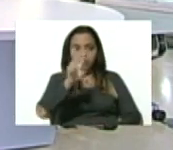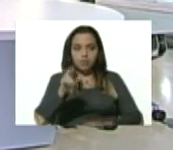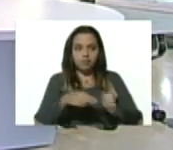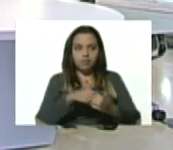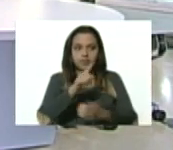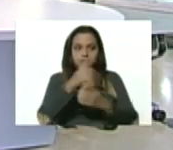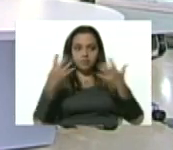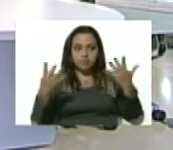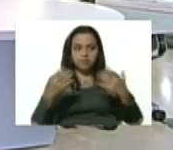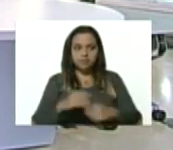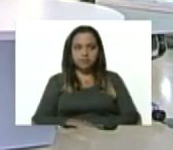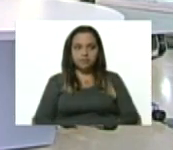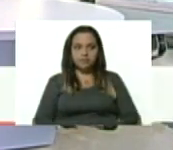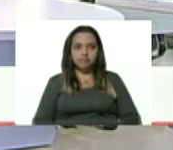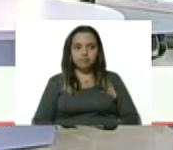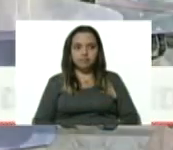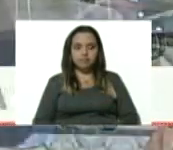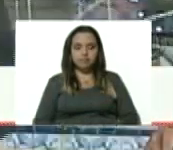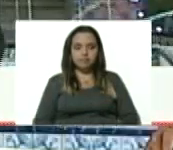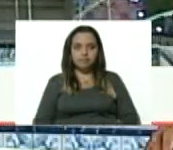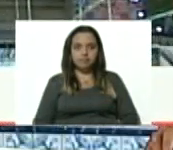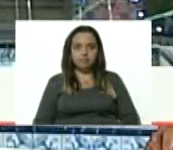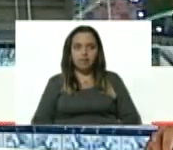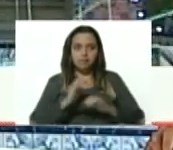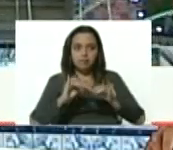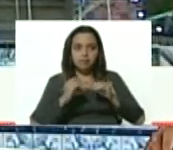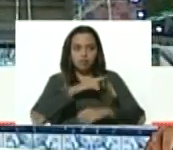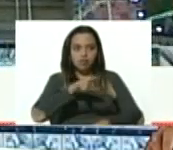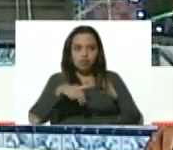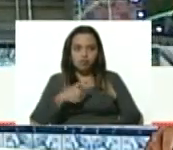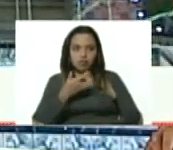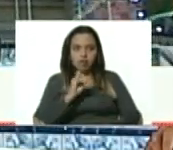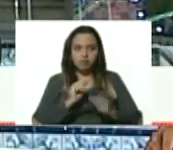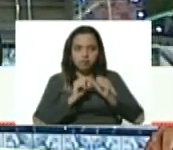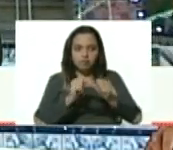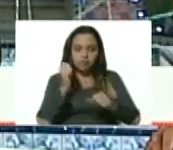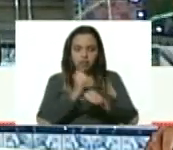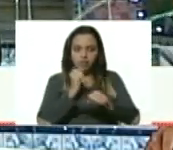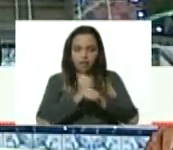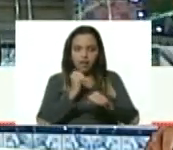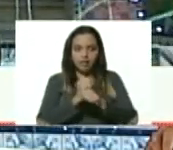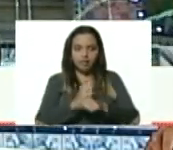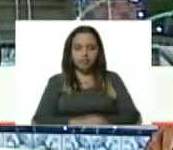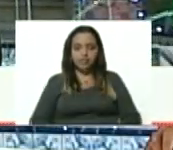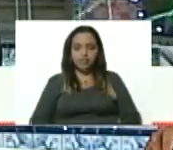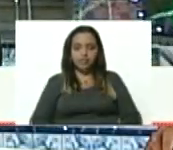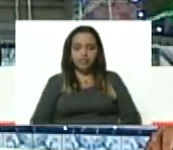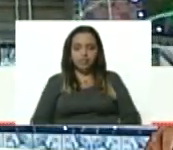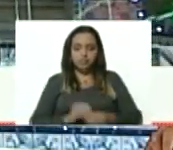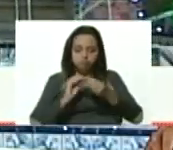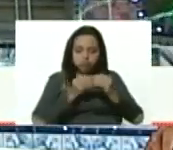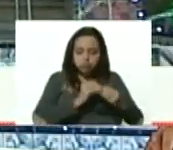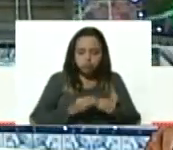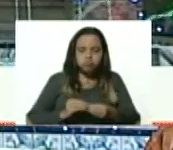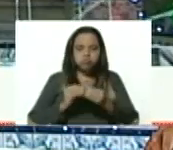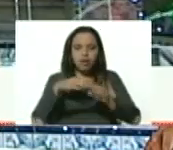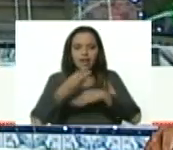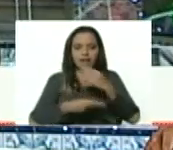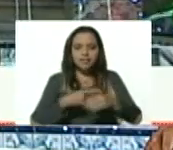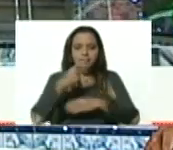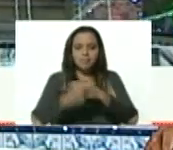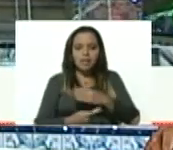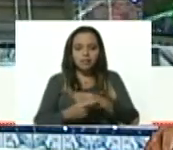2019. Y nosotros estamos trabajando ya los detalles del plan de la patria